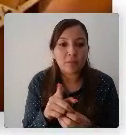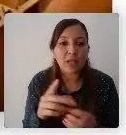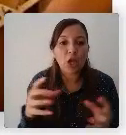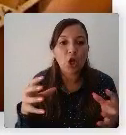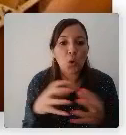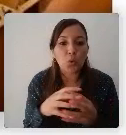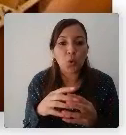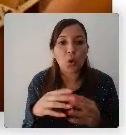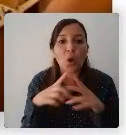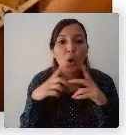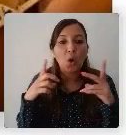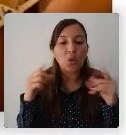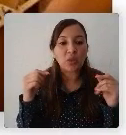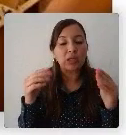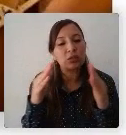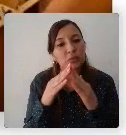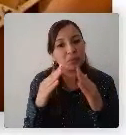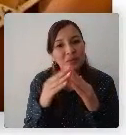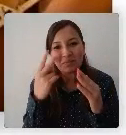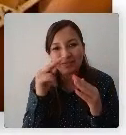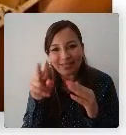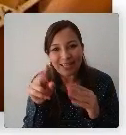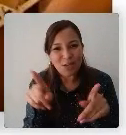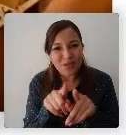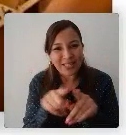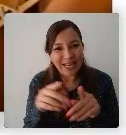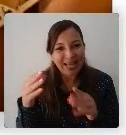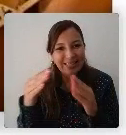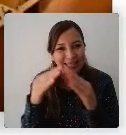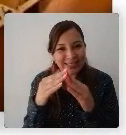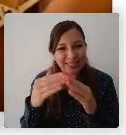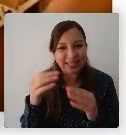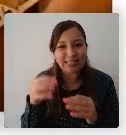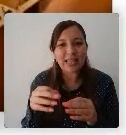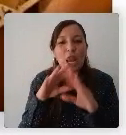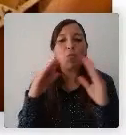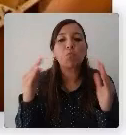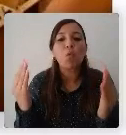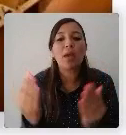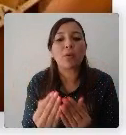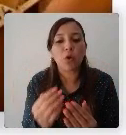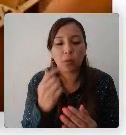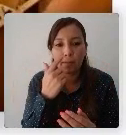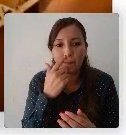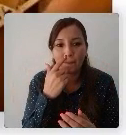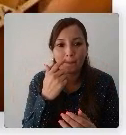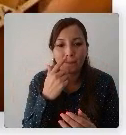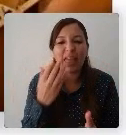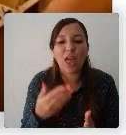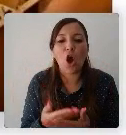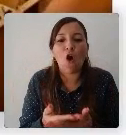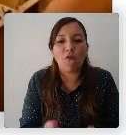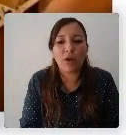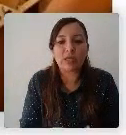tenemos alojamientos que están bastante tematizados, que desde ya ofrecen una variedad